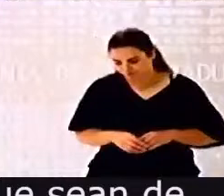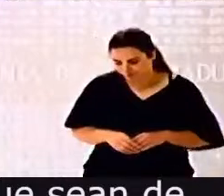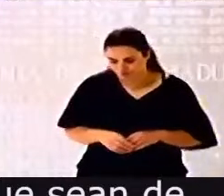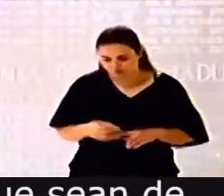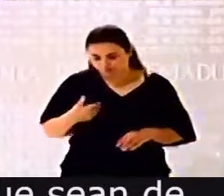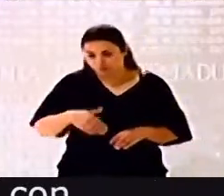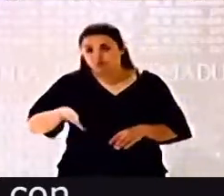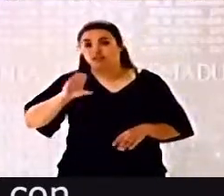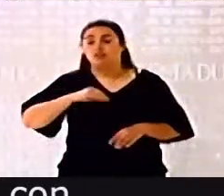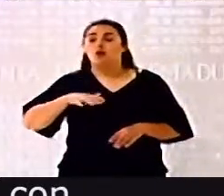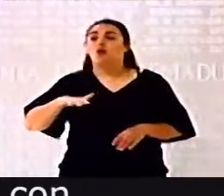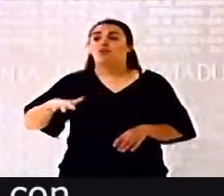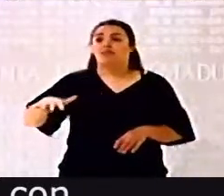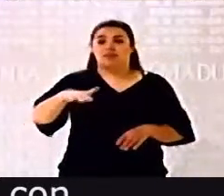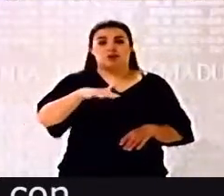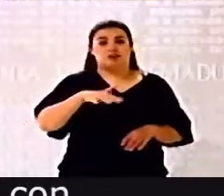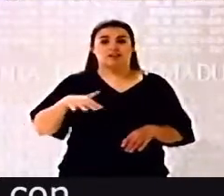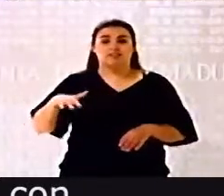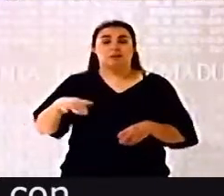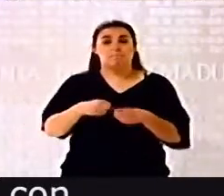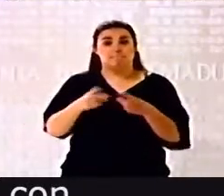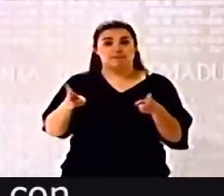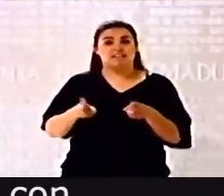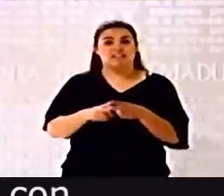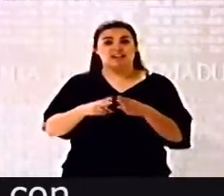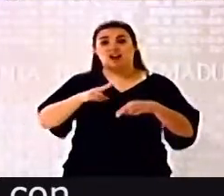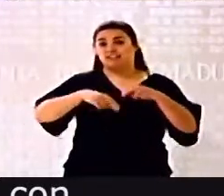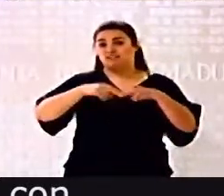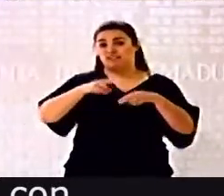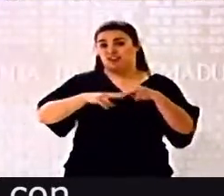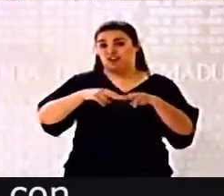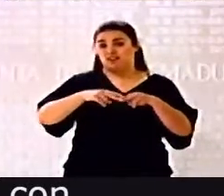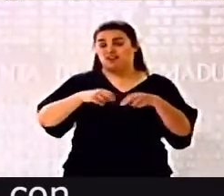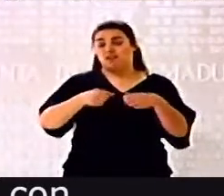que en las piscinas artificiales,